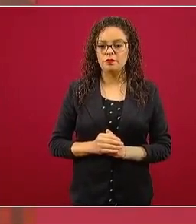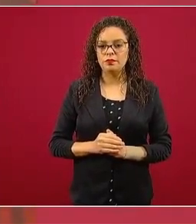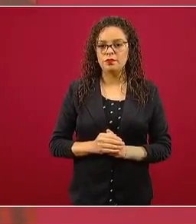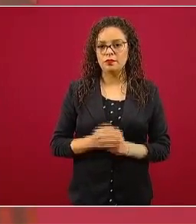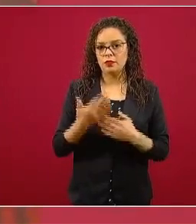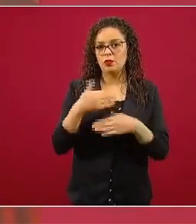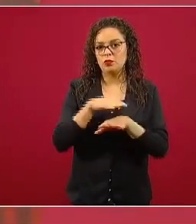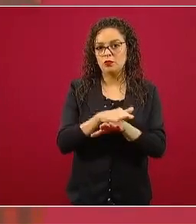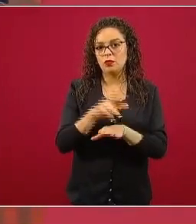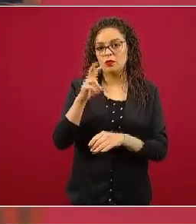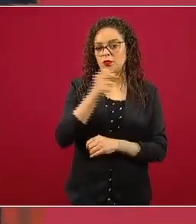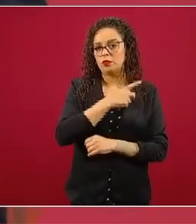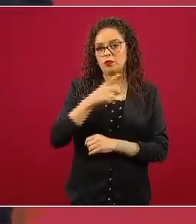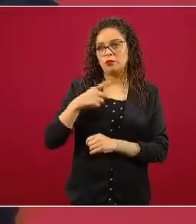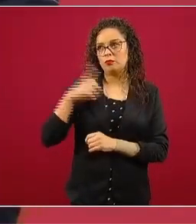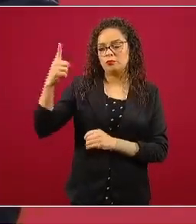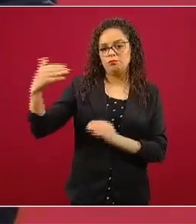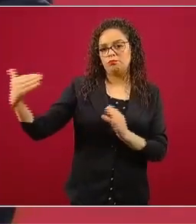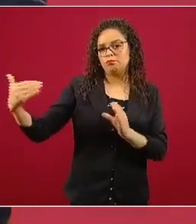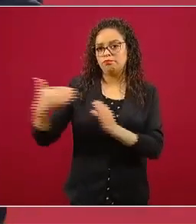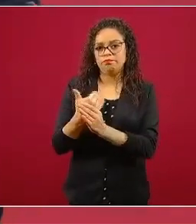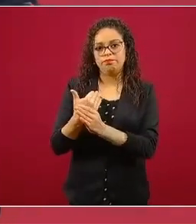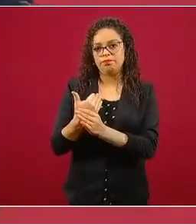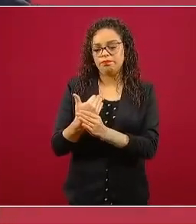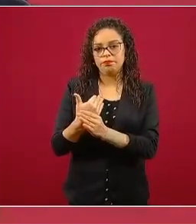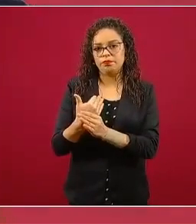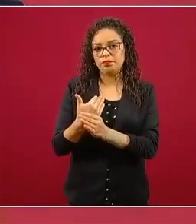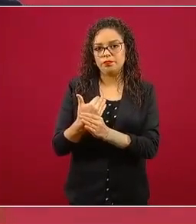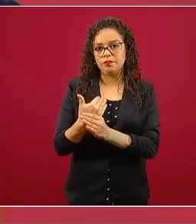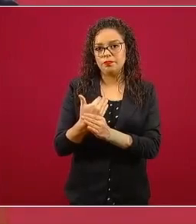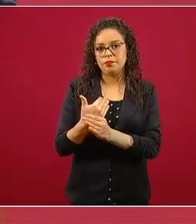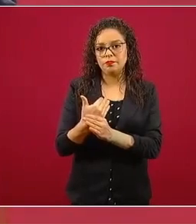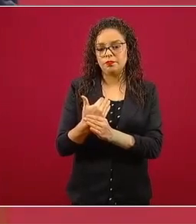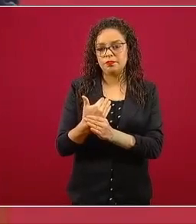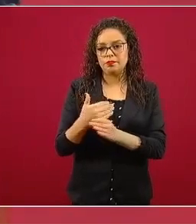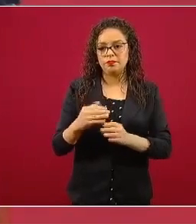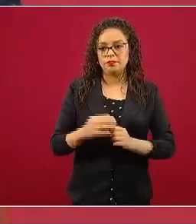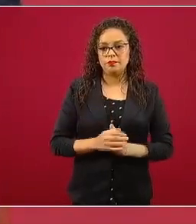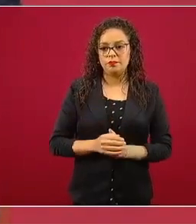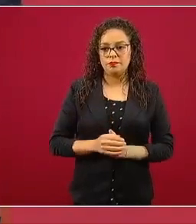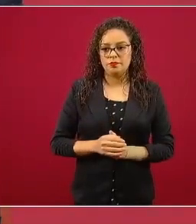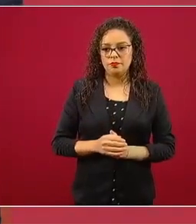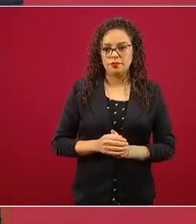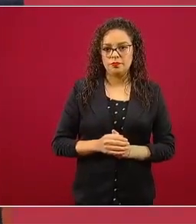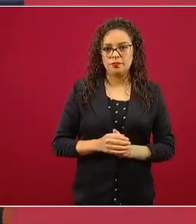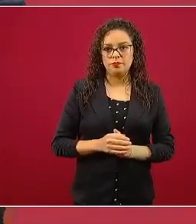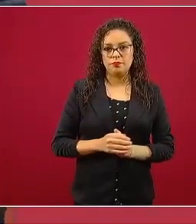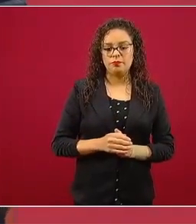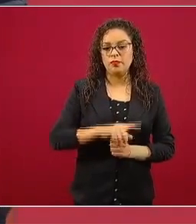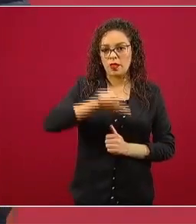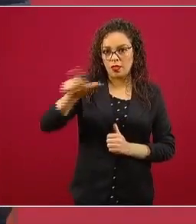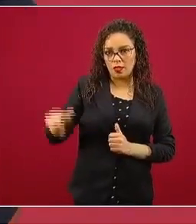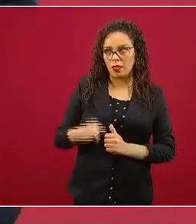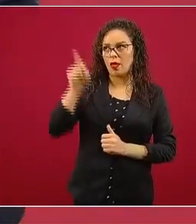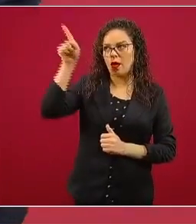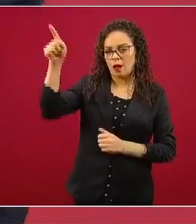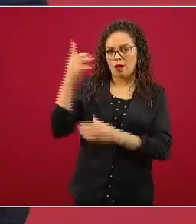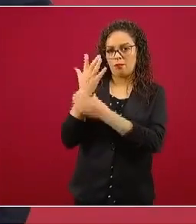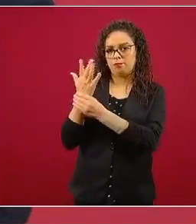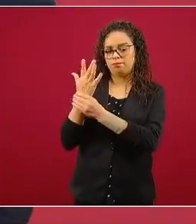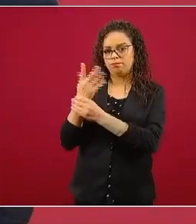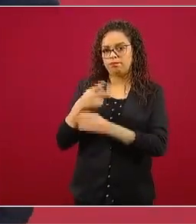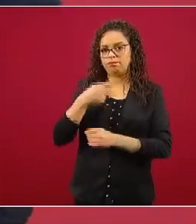nuestra soberanía. Hasta él mismo lo expresó,